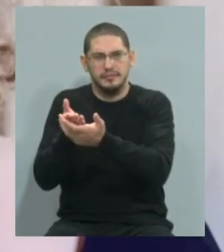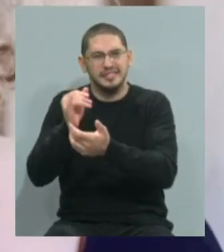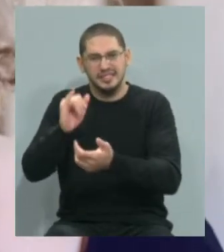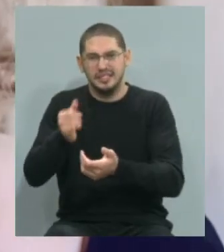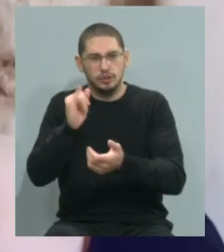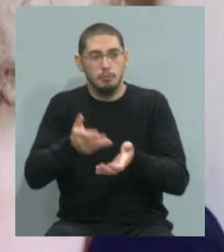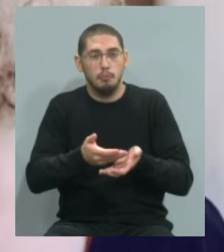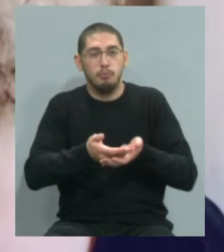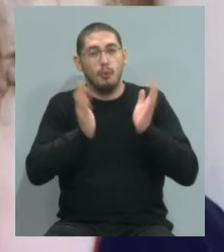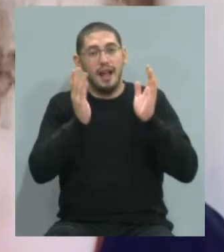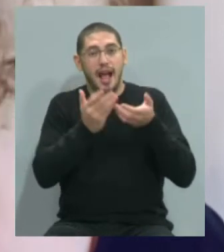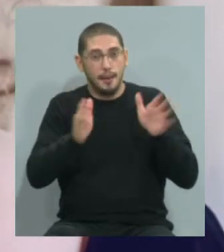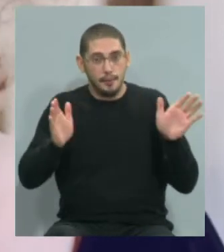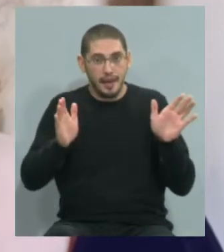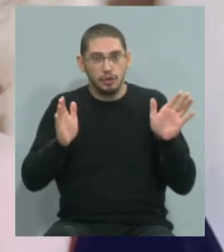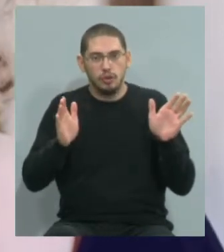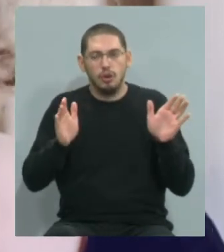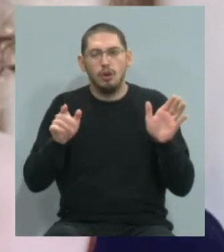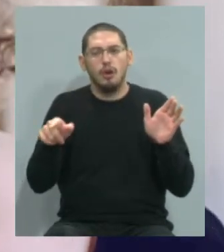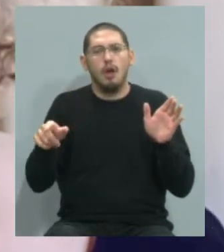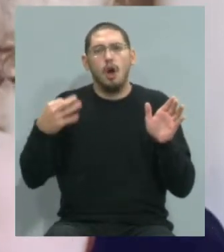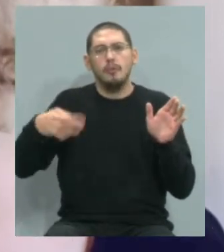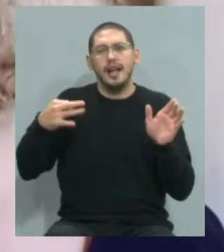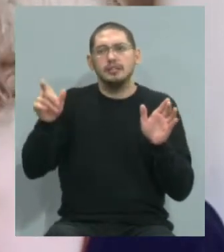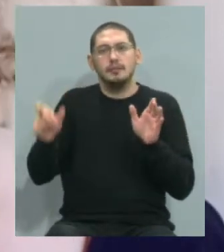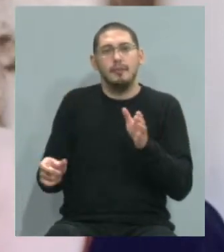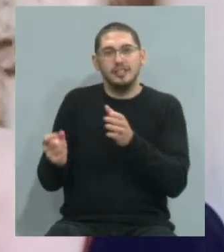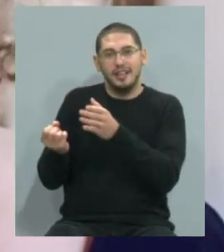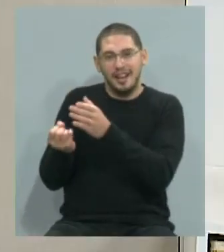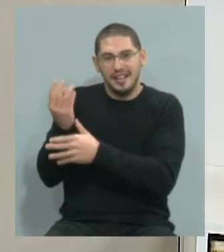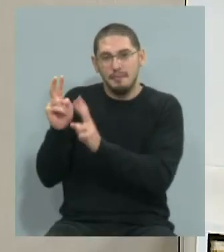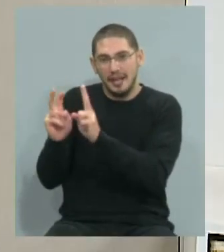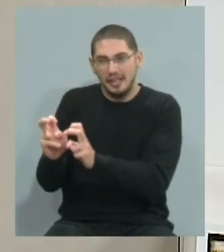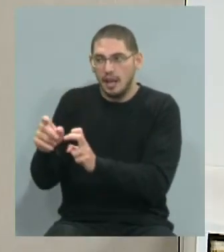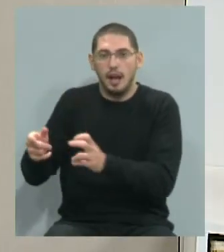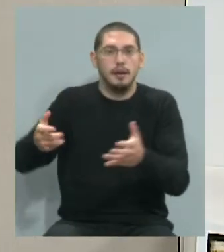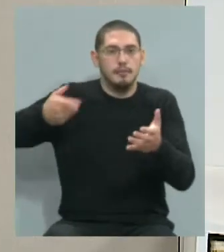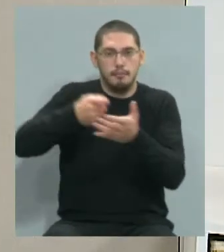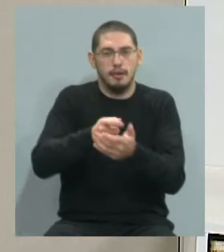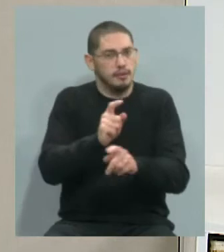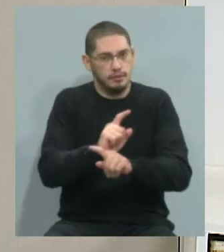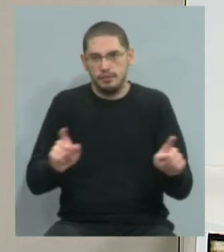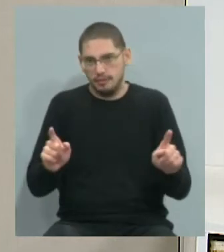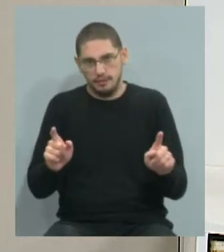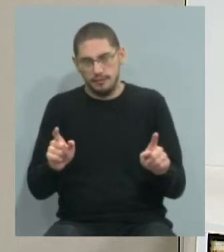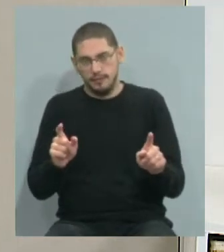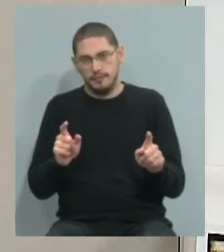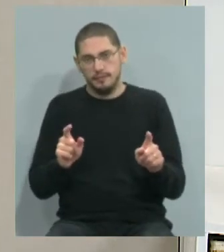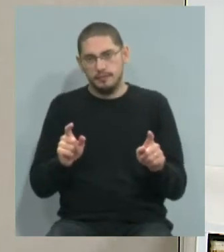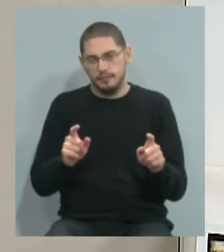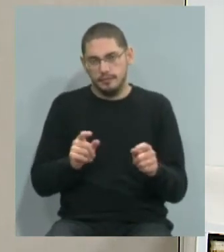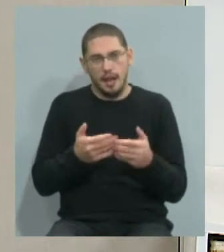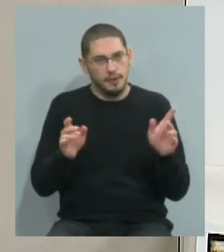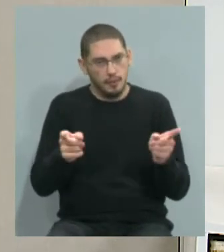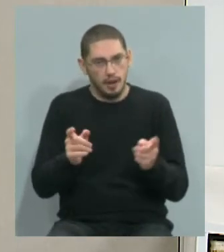publicaciones de acceso abierto no tengan APC. Ojalá que se pueda avanzar aún más, ¿no? Teniendo en cuenta lo importante que